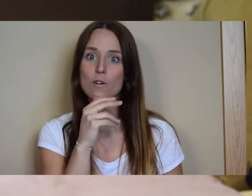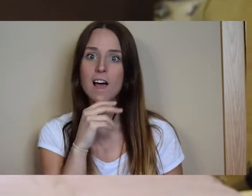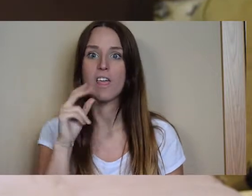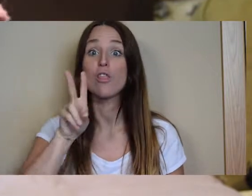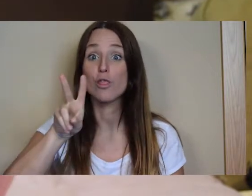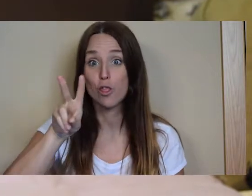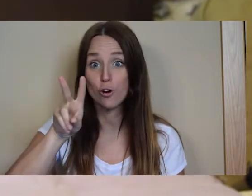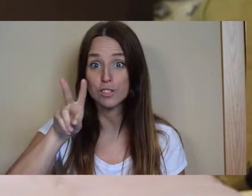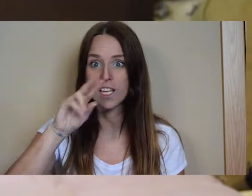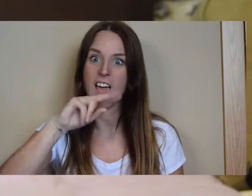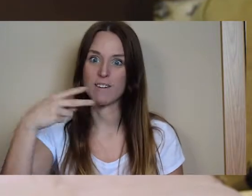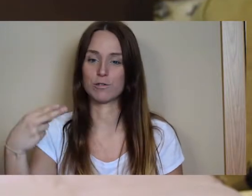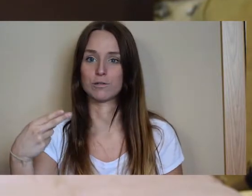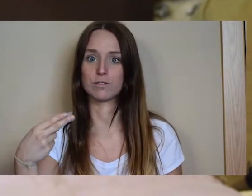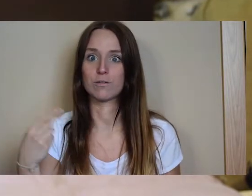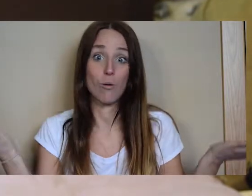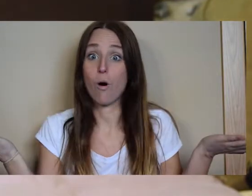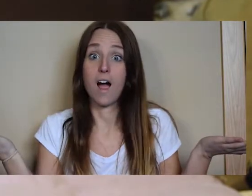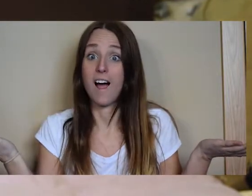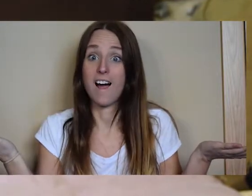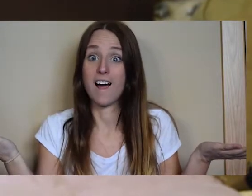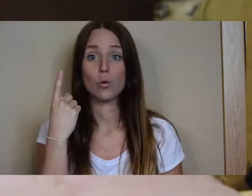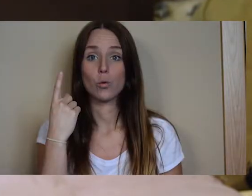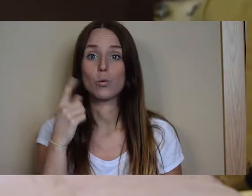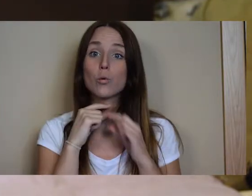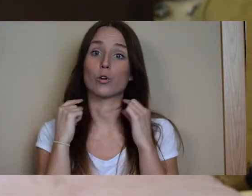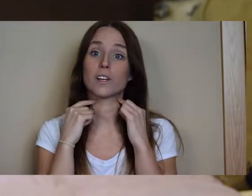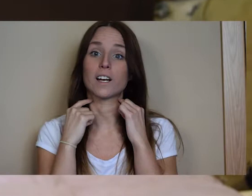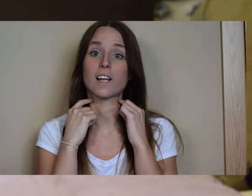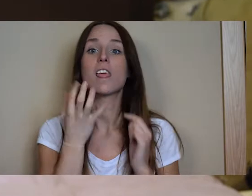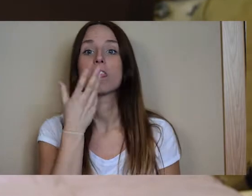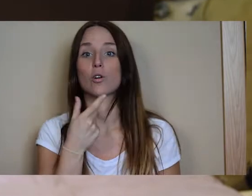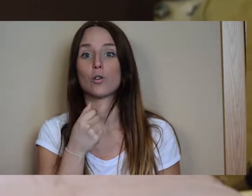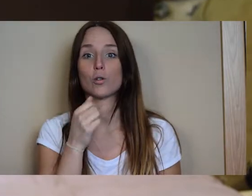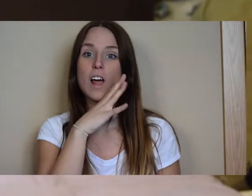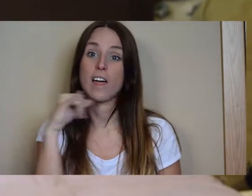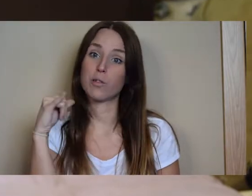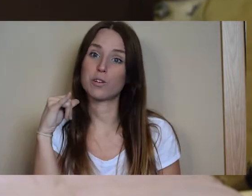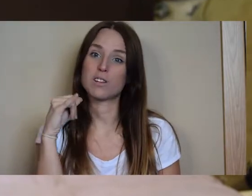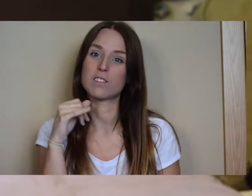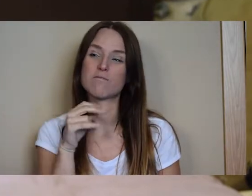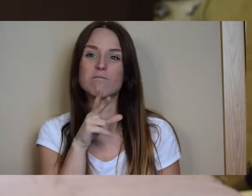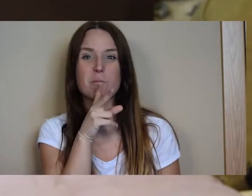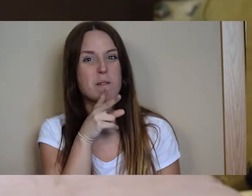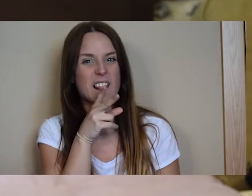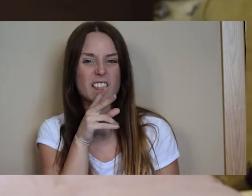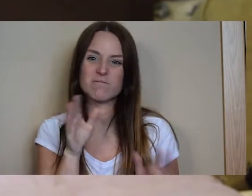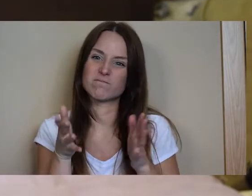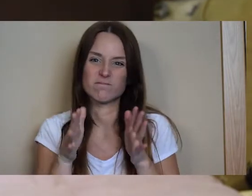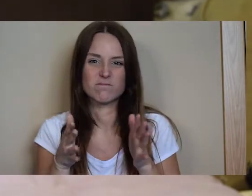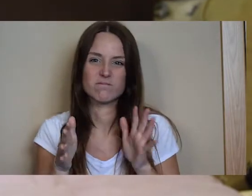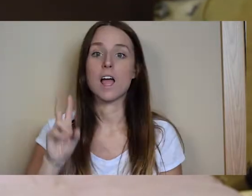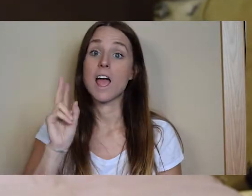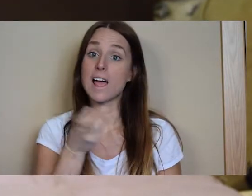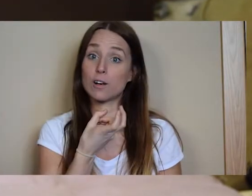choques, que estaban a 16 euros, 15,95, y me los he comprado por 1